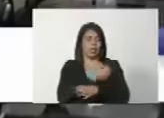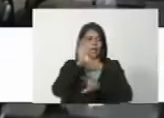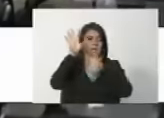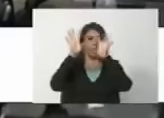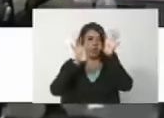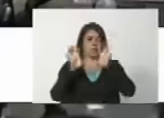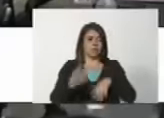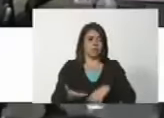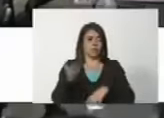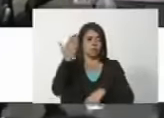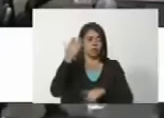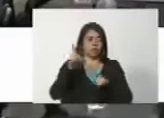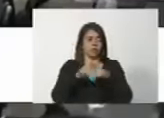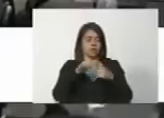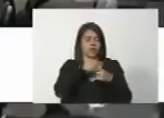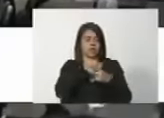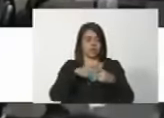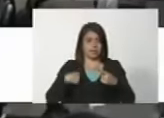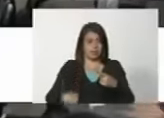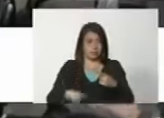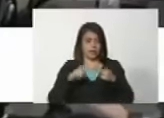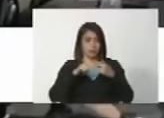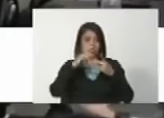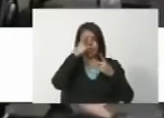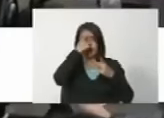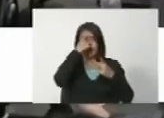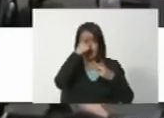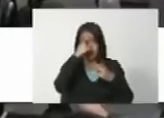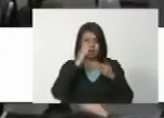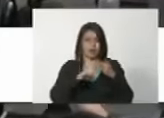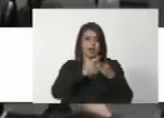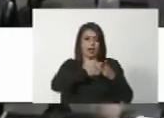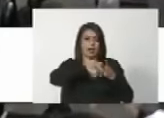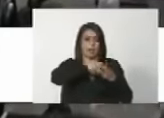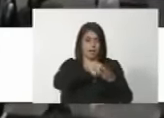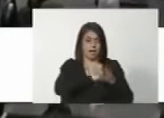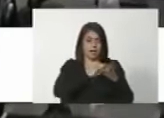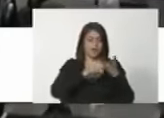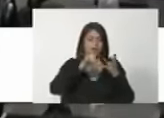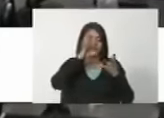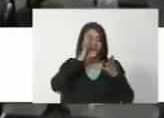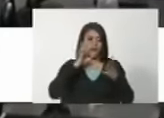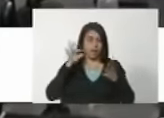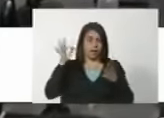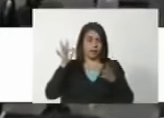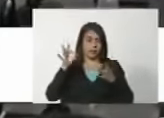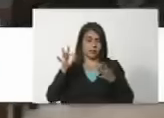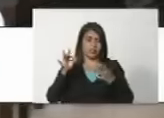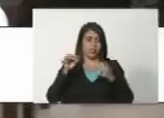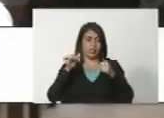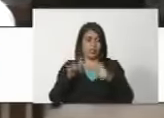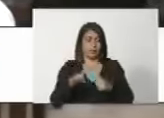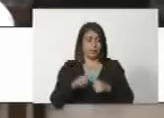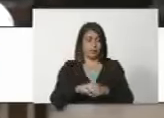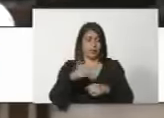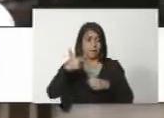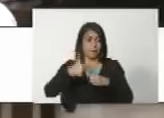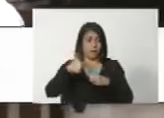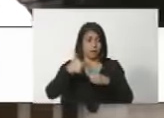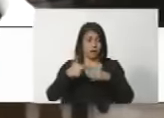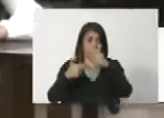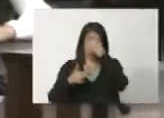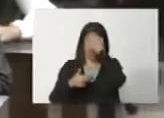países tan importantes como China, como la India, como España, como Francia. El mercado